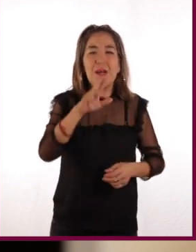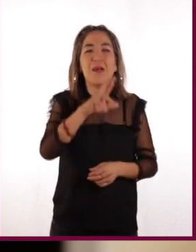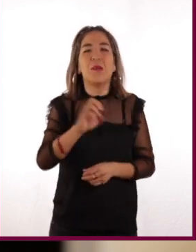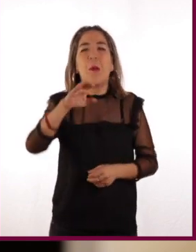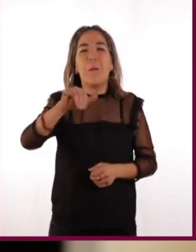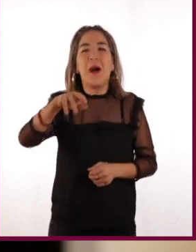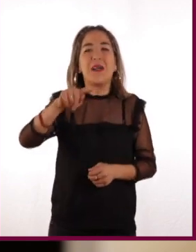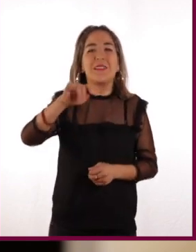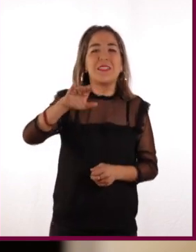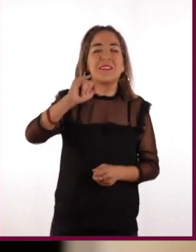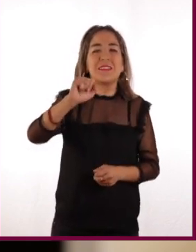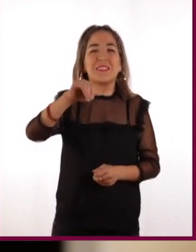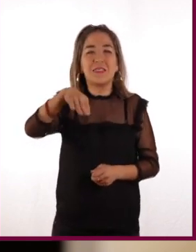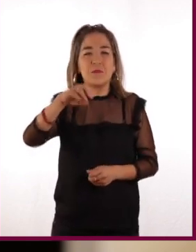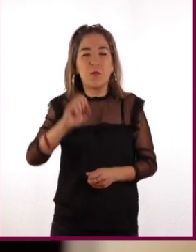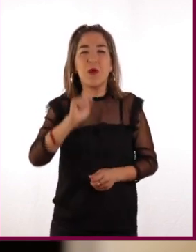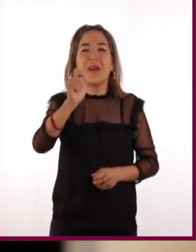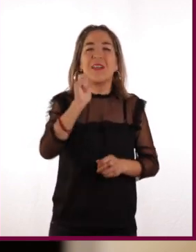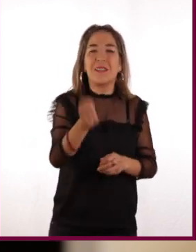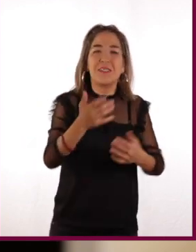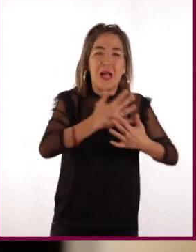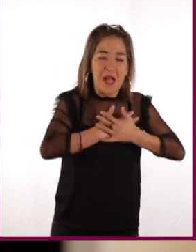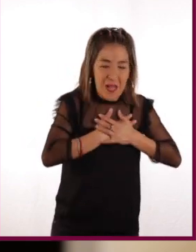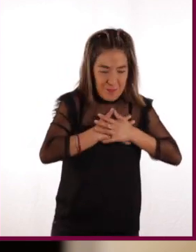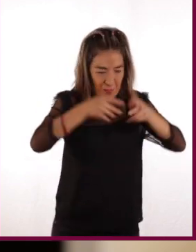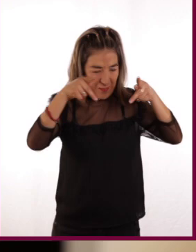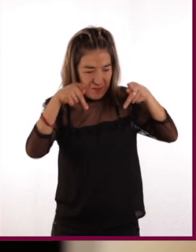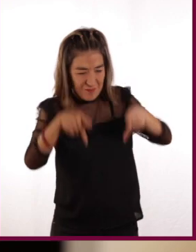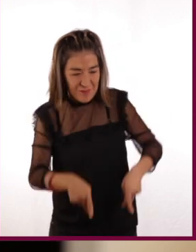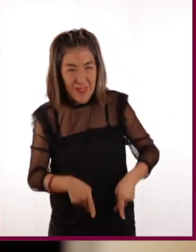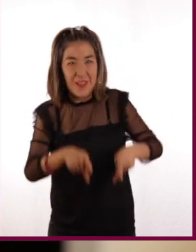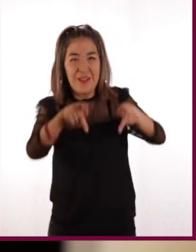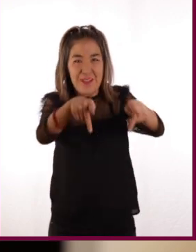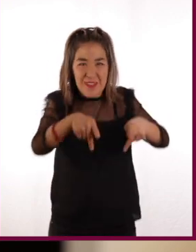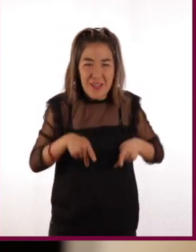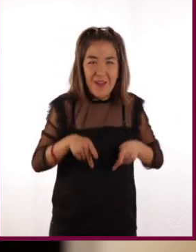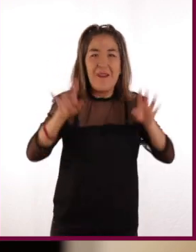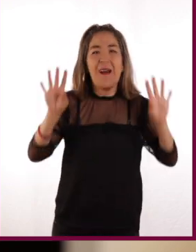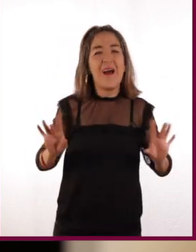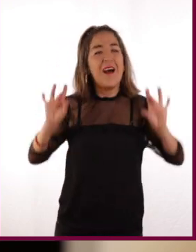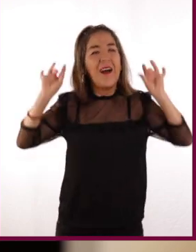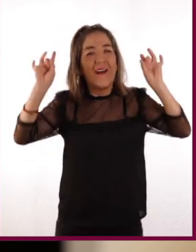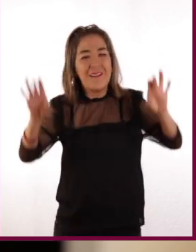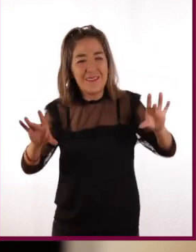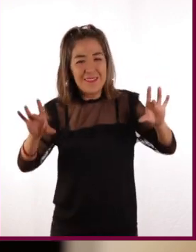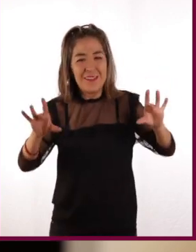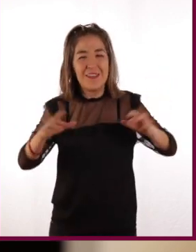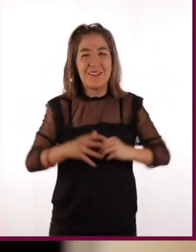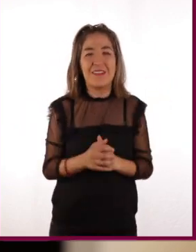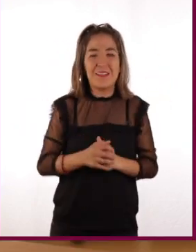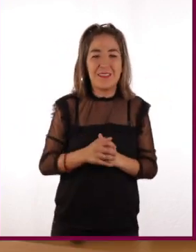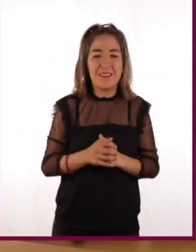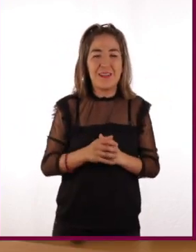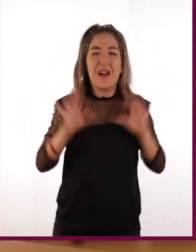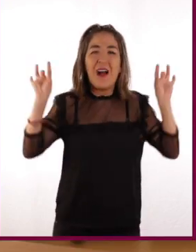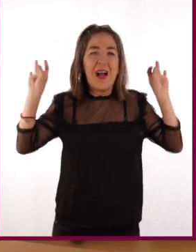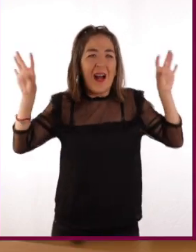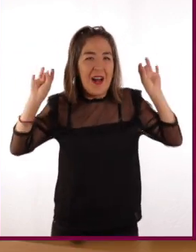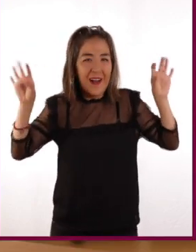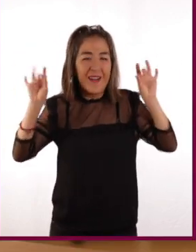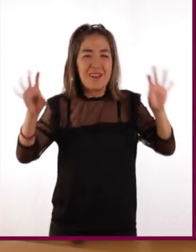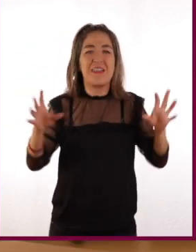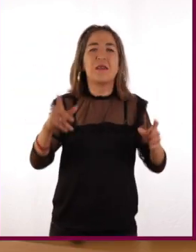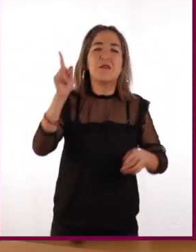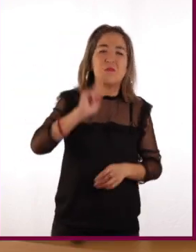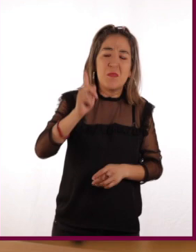Este romanticismo del ser amado, de la tumba y el ángel o la